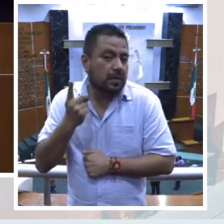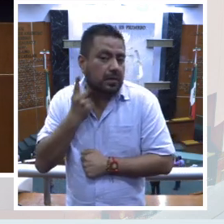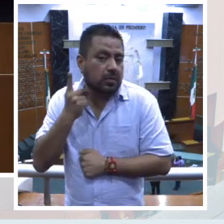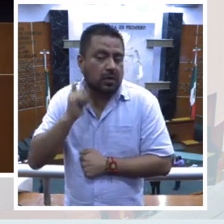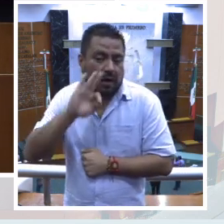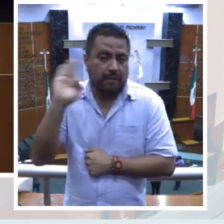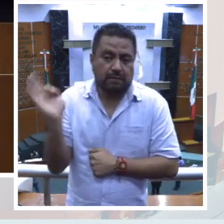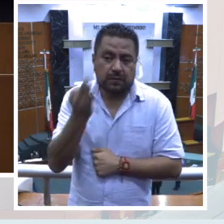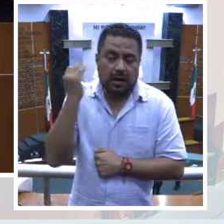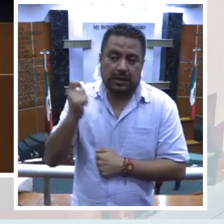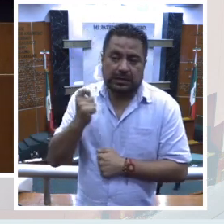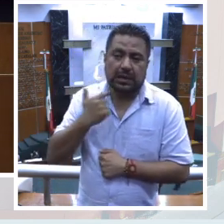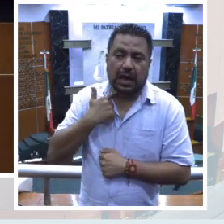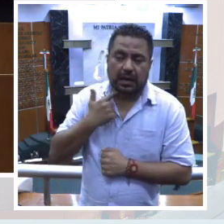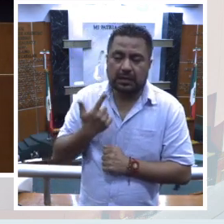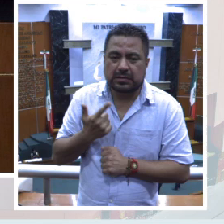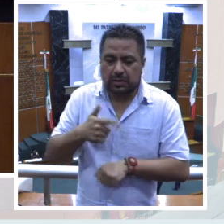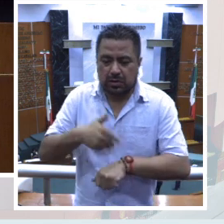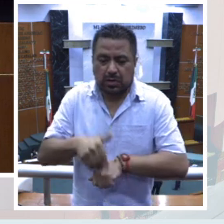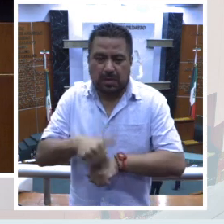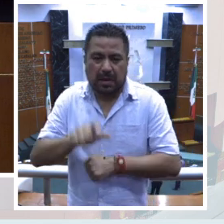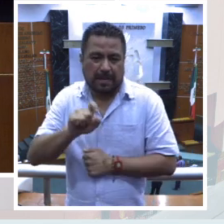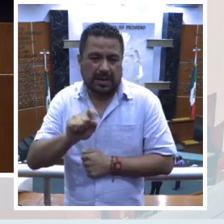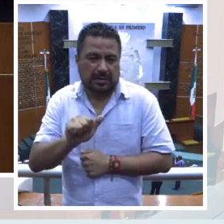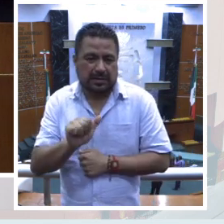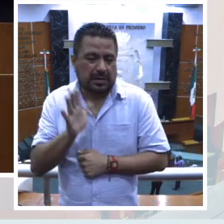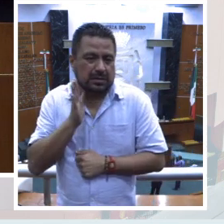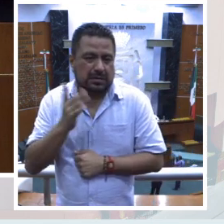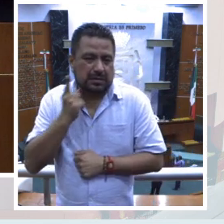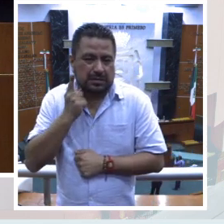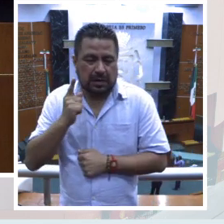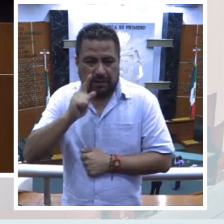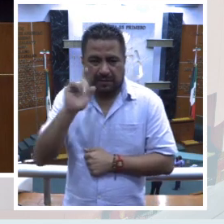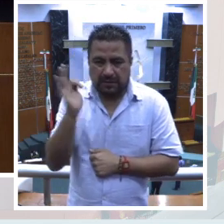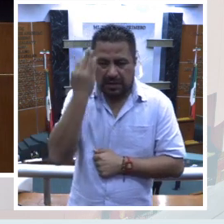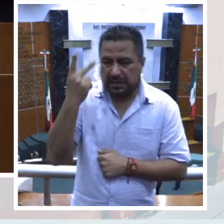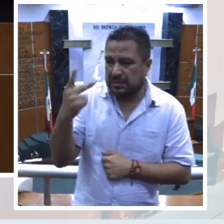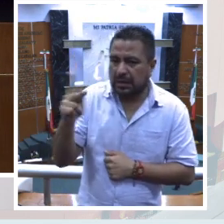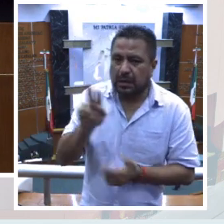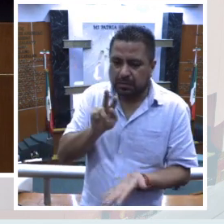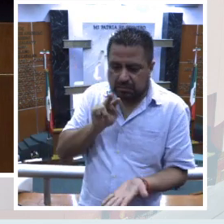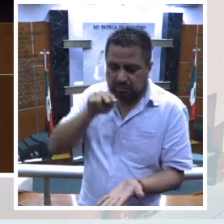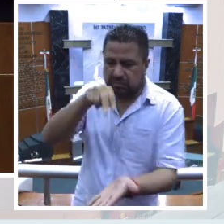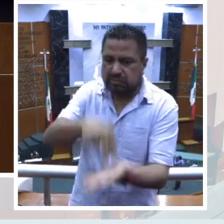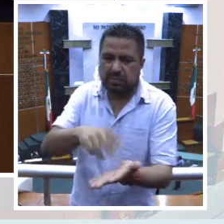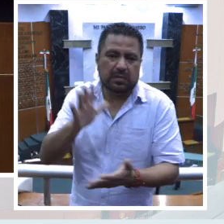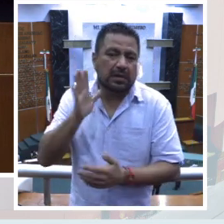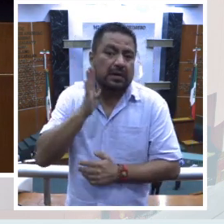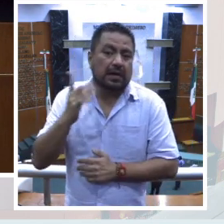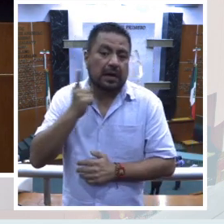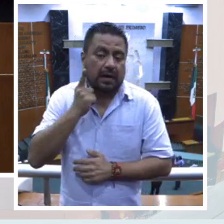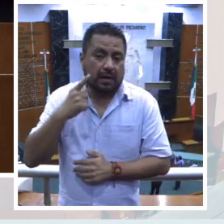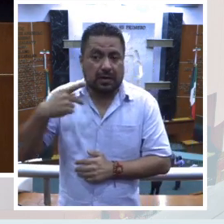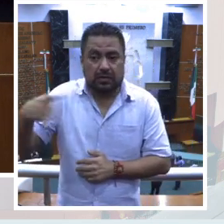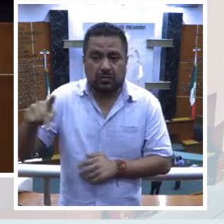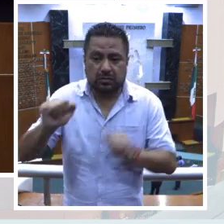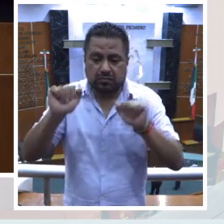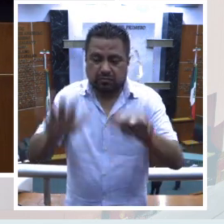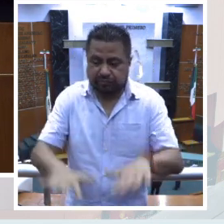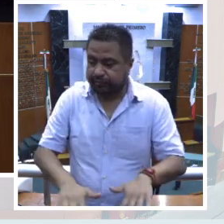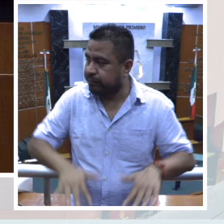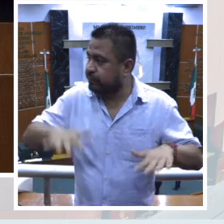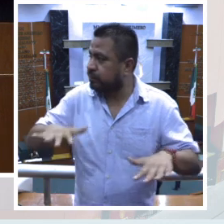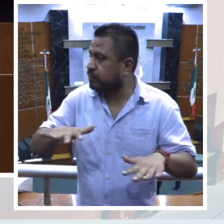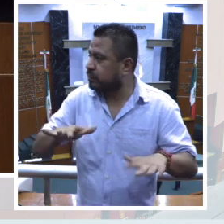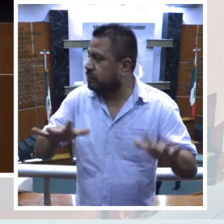federal durante la 26 legislatura desde la tribuna de la cámara de diputados en sesión de pleno